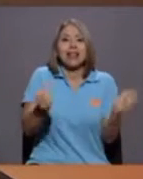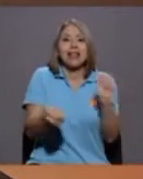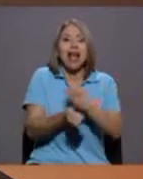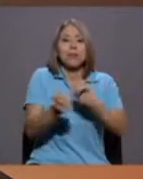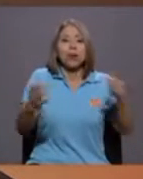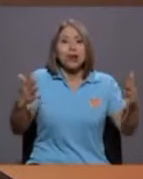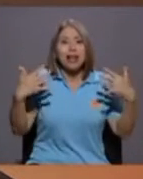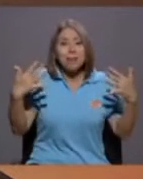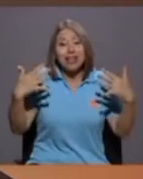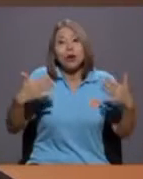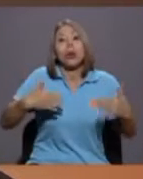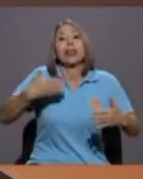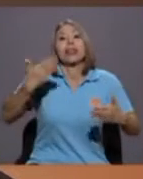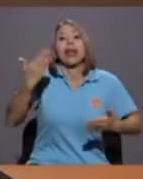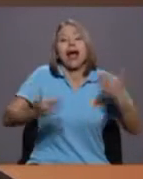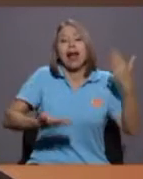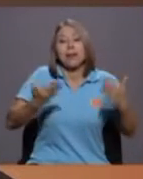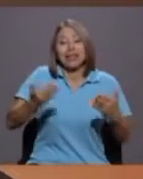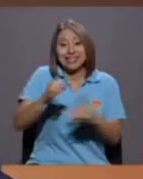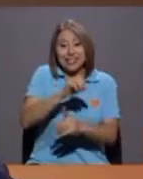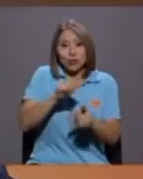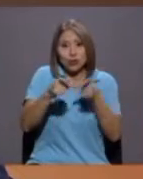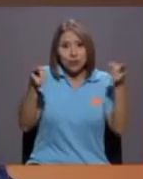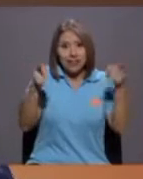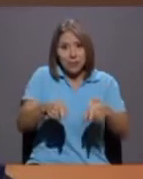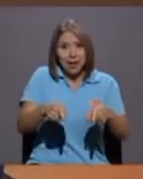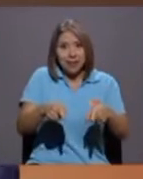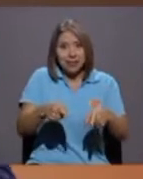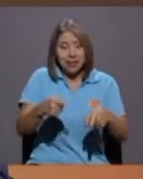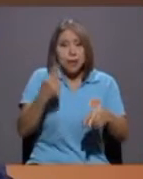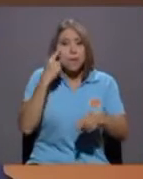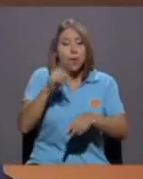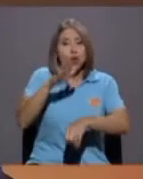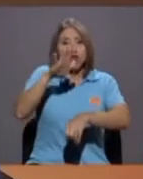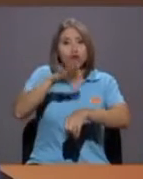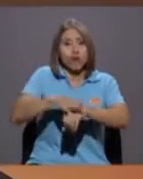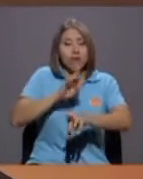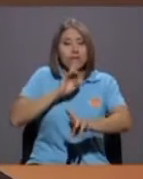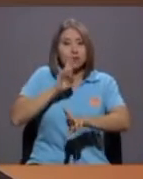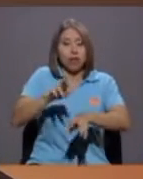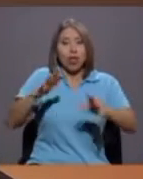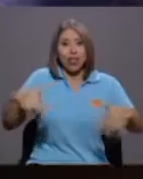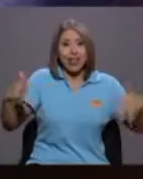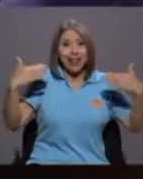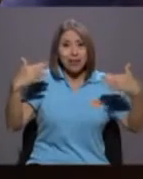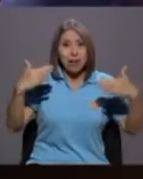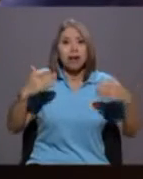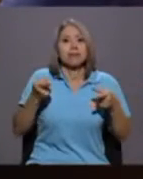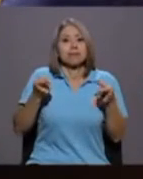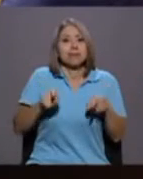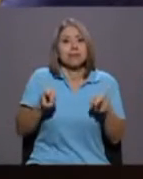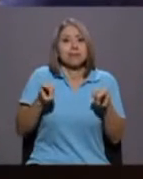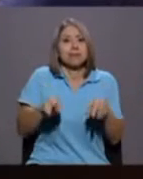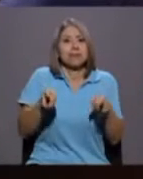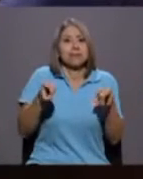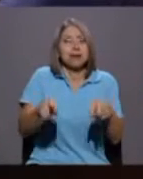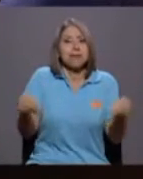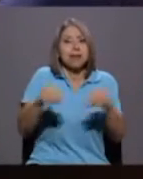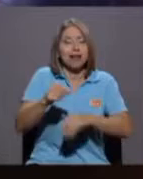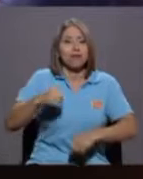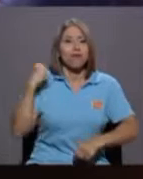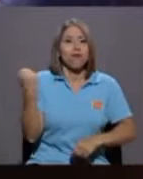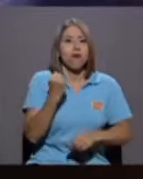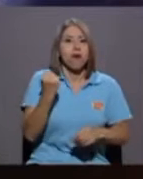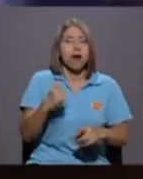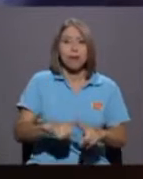fenómenos del clima se presenten de manera más frecuente y más intensa. Pero como sociedad, hace